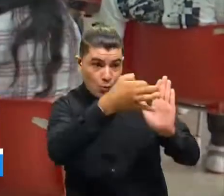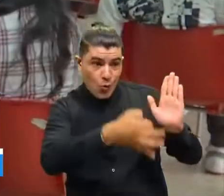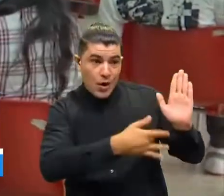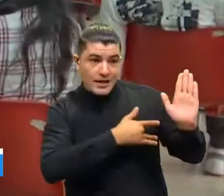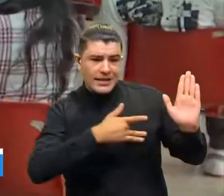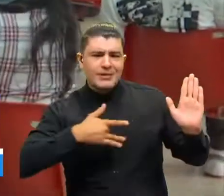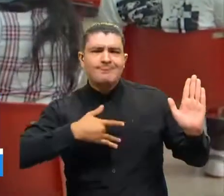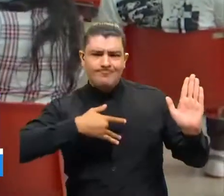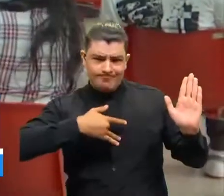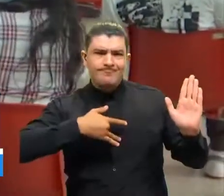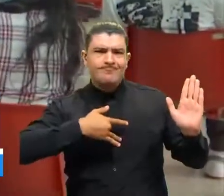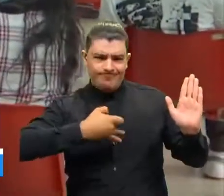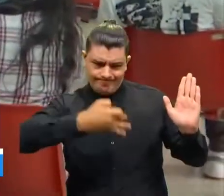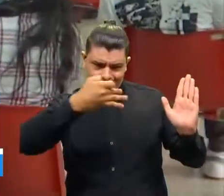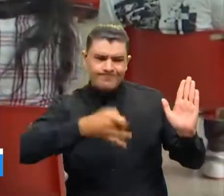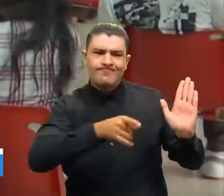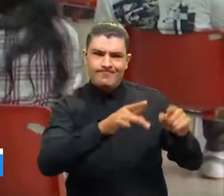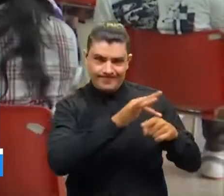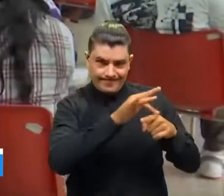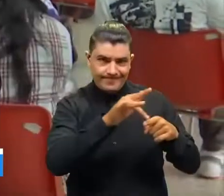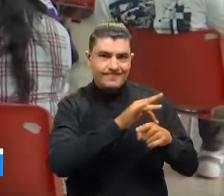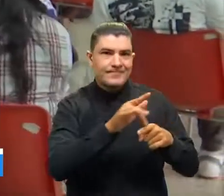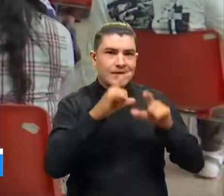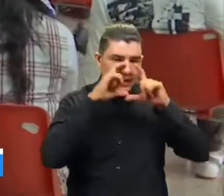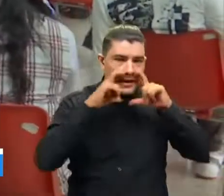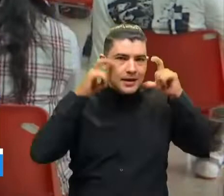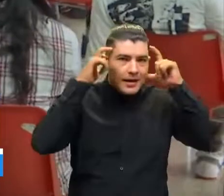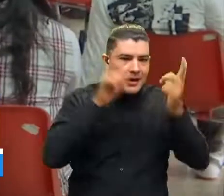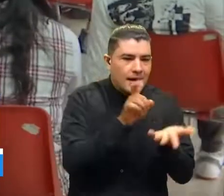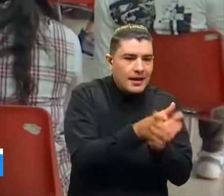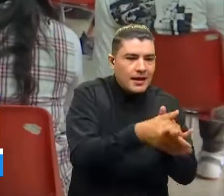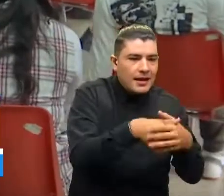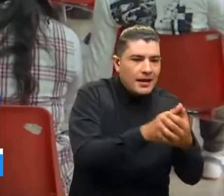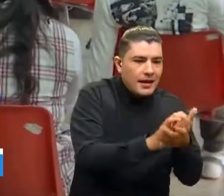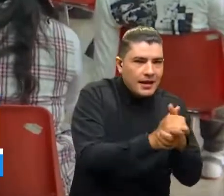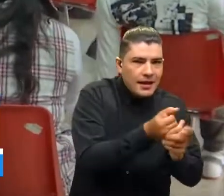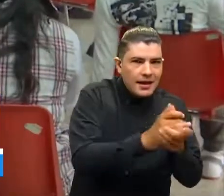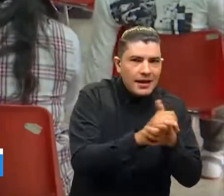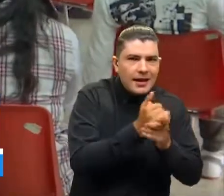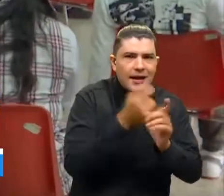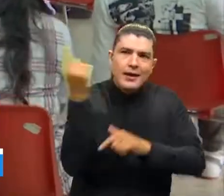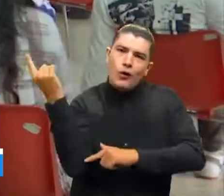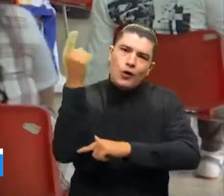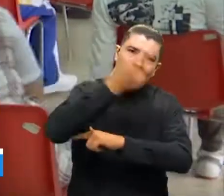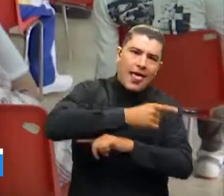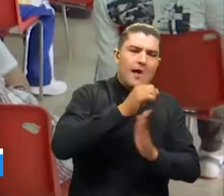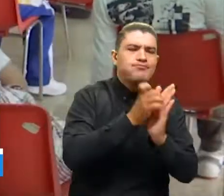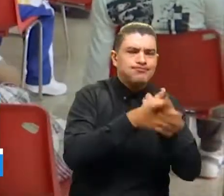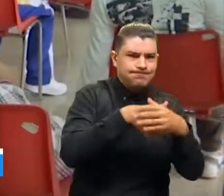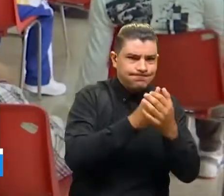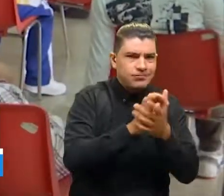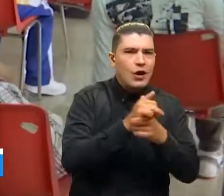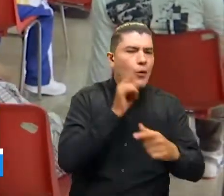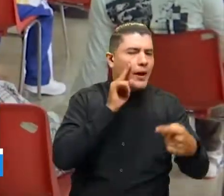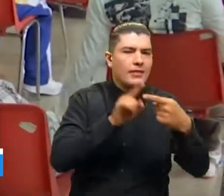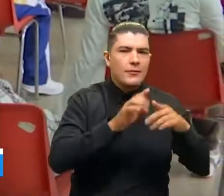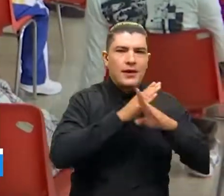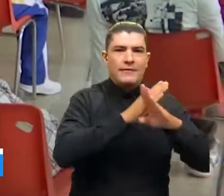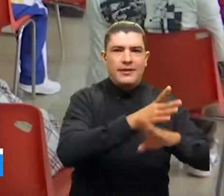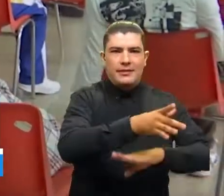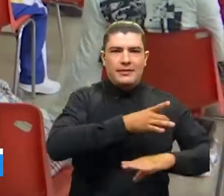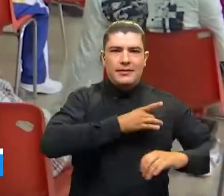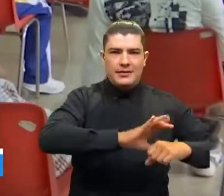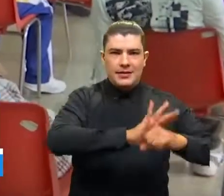tapabocas lavado de mano y desinfección son algunos de ellos para poderlos proteger del coi 19 pues